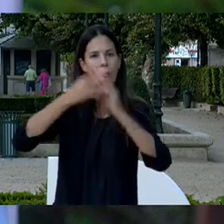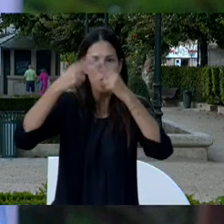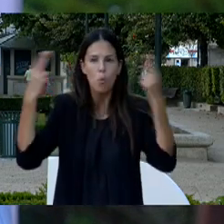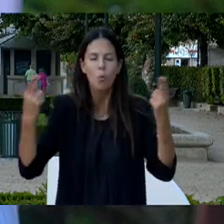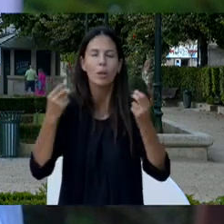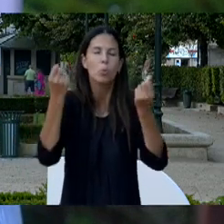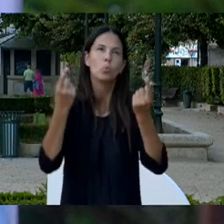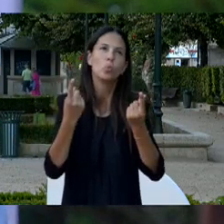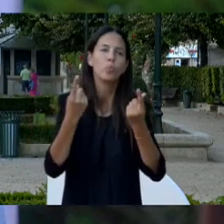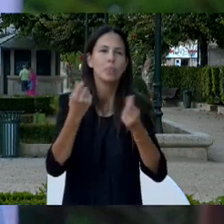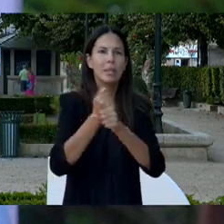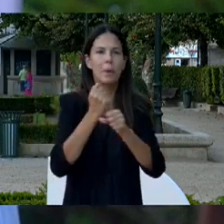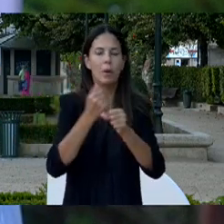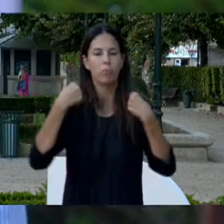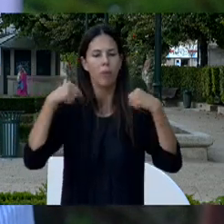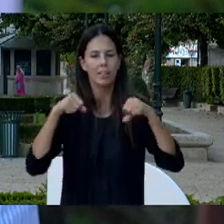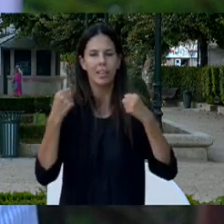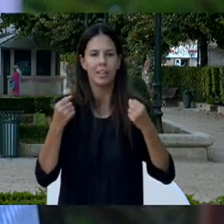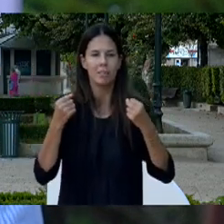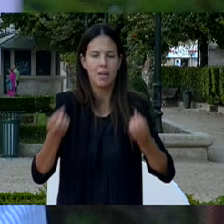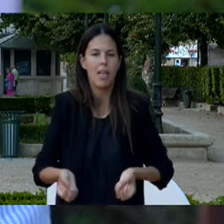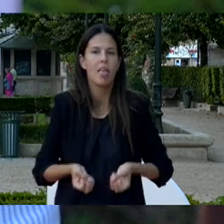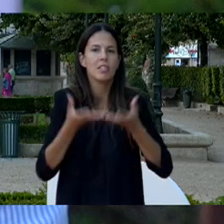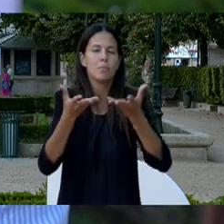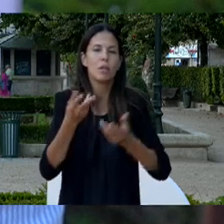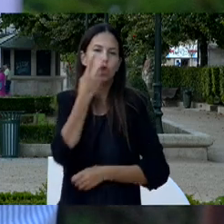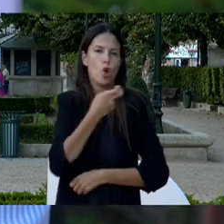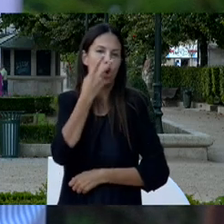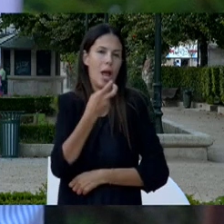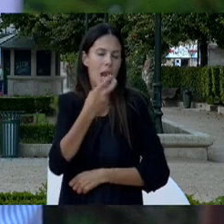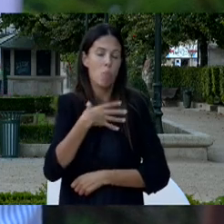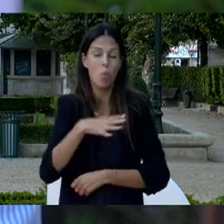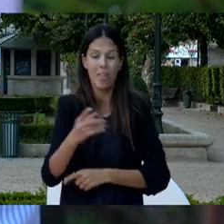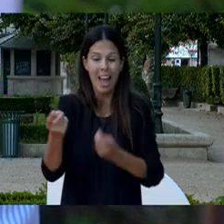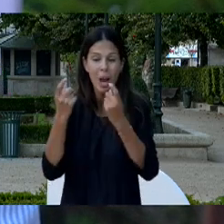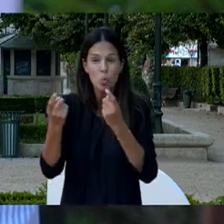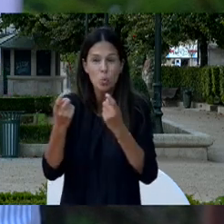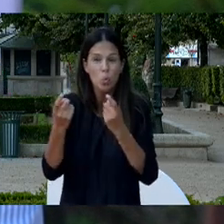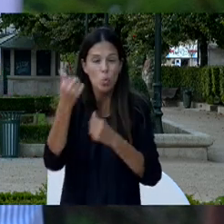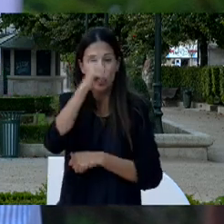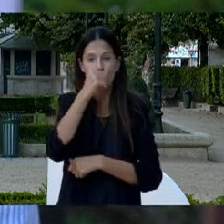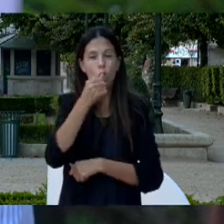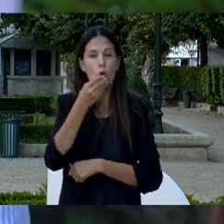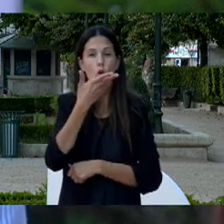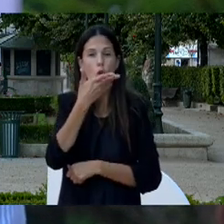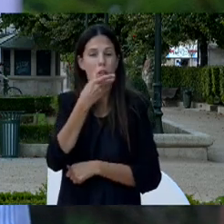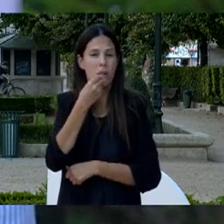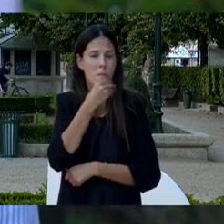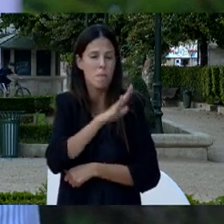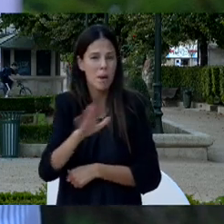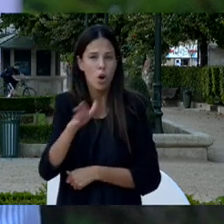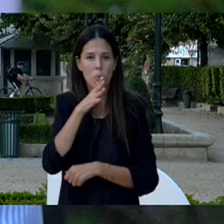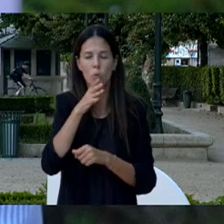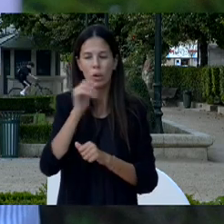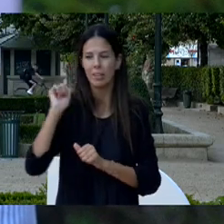de expresión oral. Probablemente o alumno que mellor a coñeceu pola súa carreira